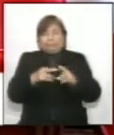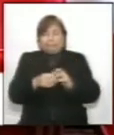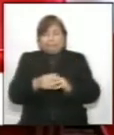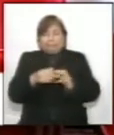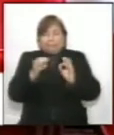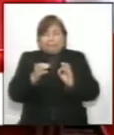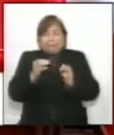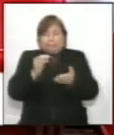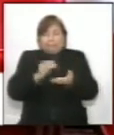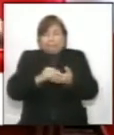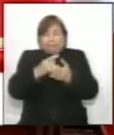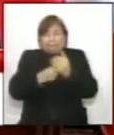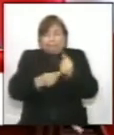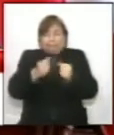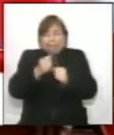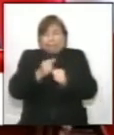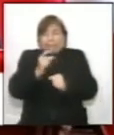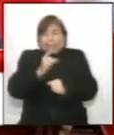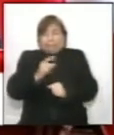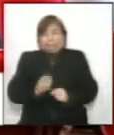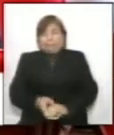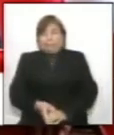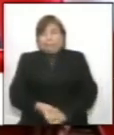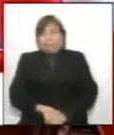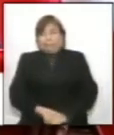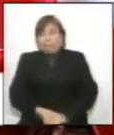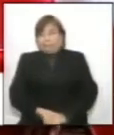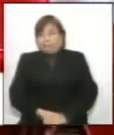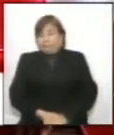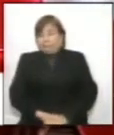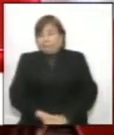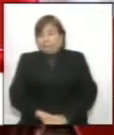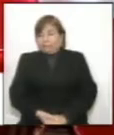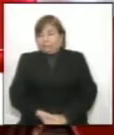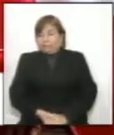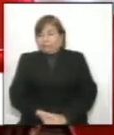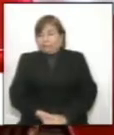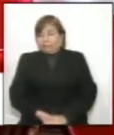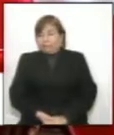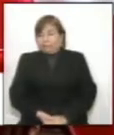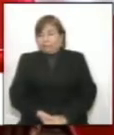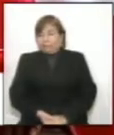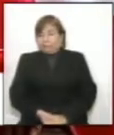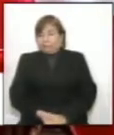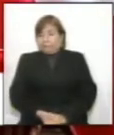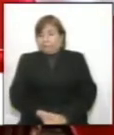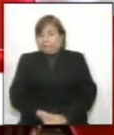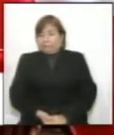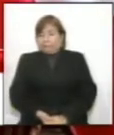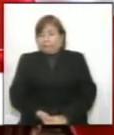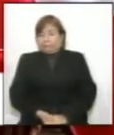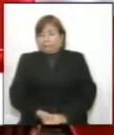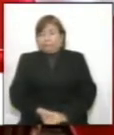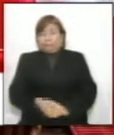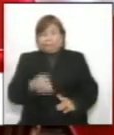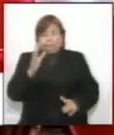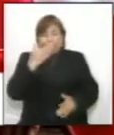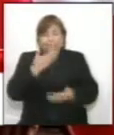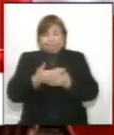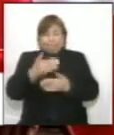en el voto de confianza, que no lo consiguió. Una pregunta más, señores periodistas, por favor, su medio y su nombre. Muy buenas